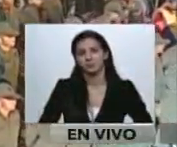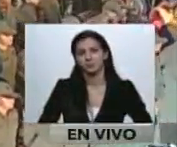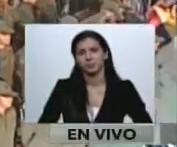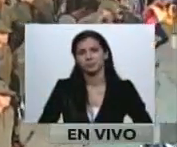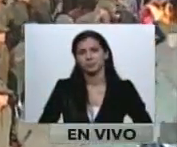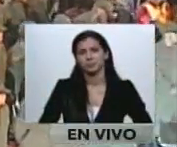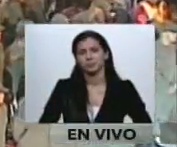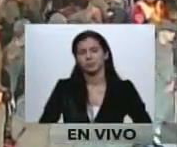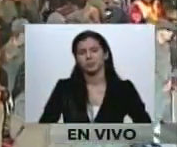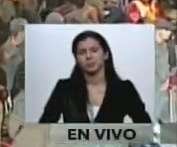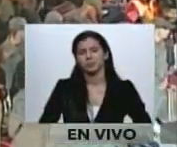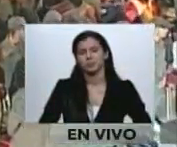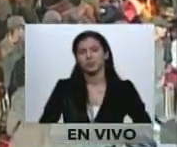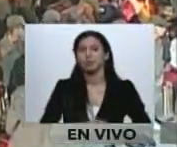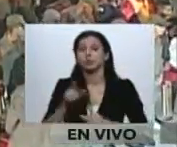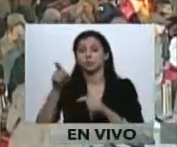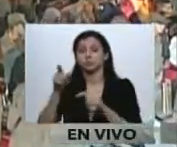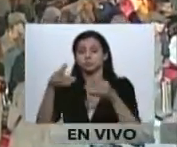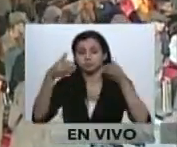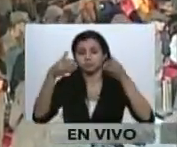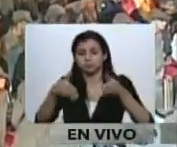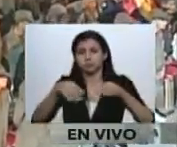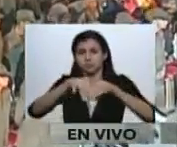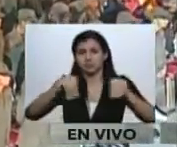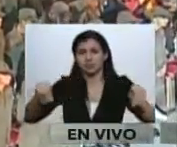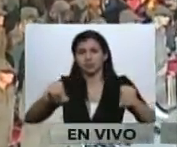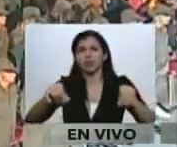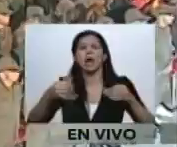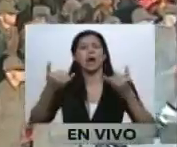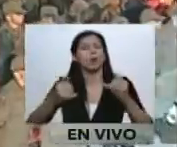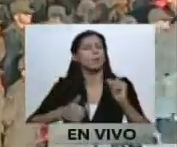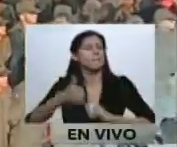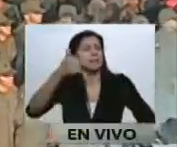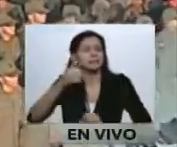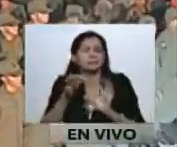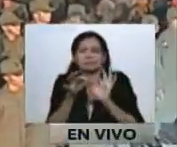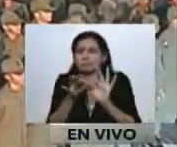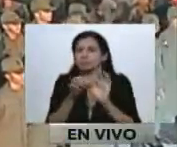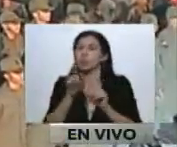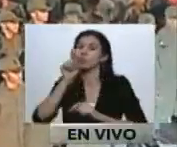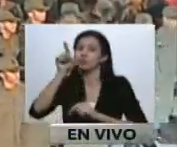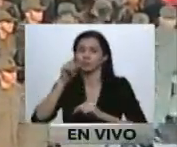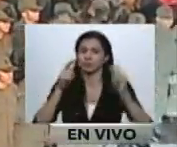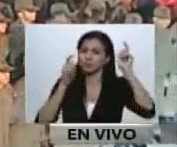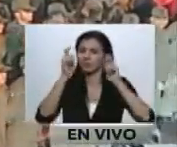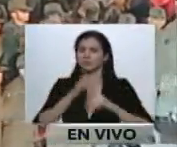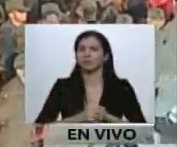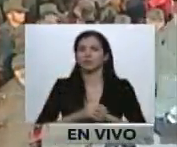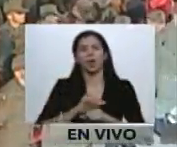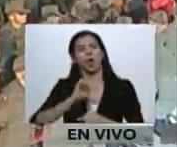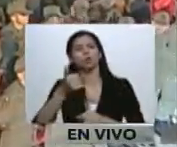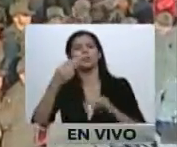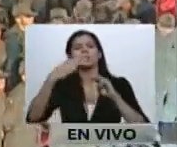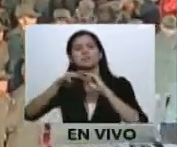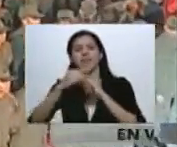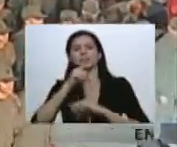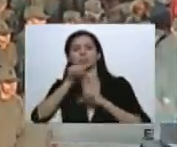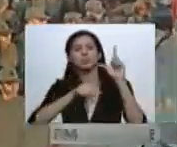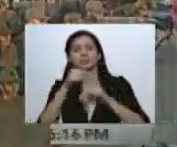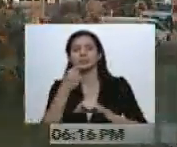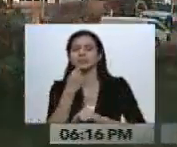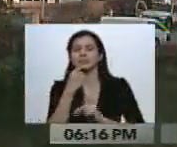De tu siembra, comandante, hoy más que nunca contigo. Joan Norato también coloca lo siguiente. El